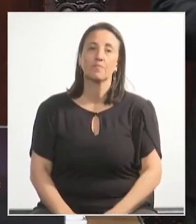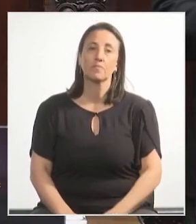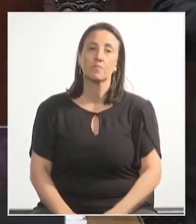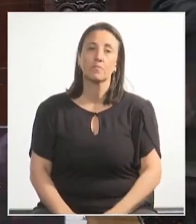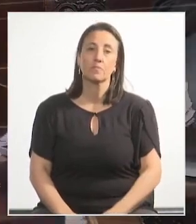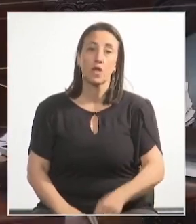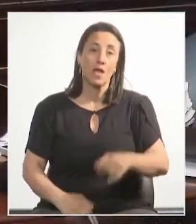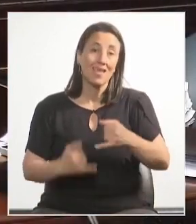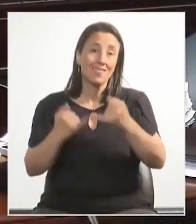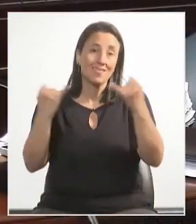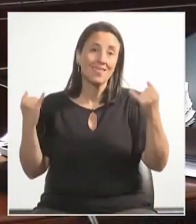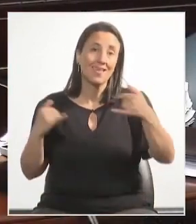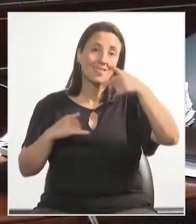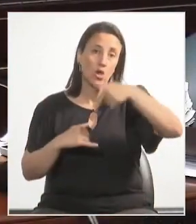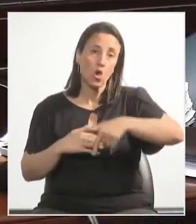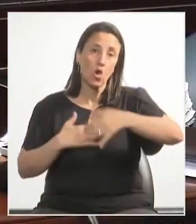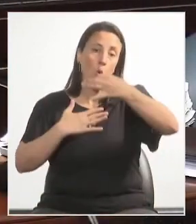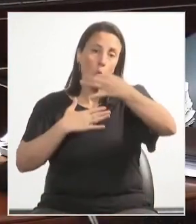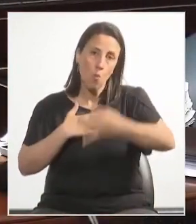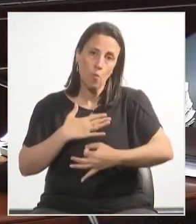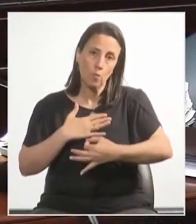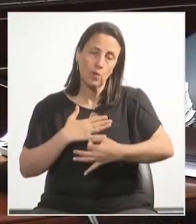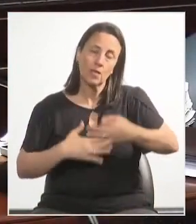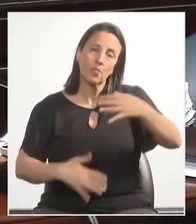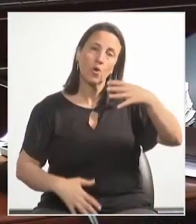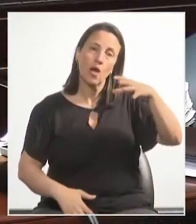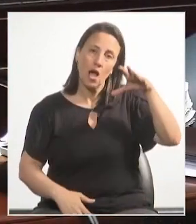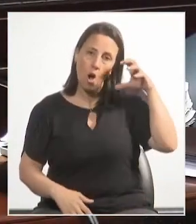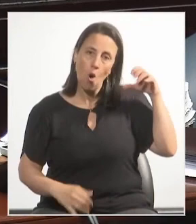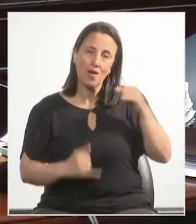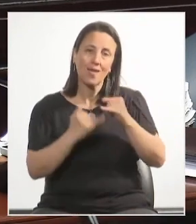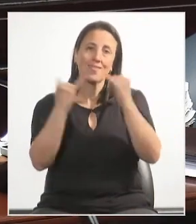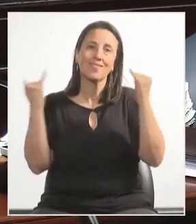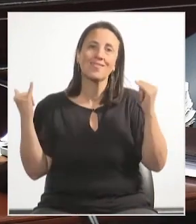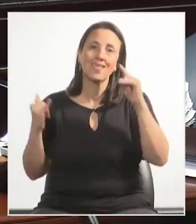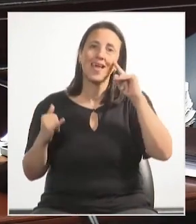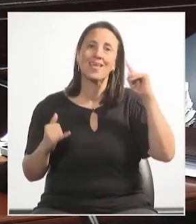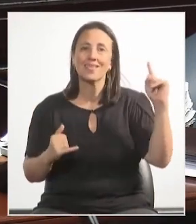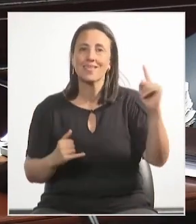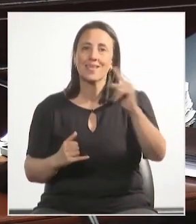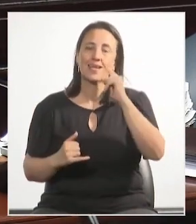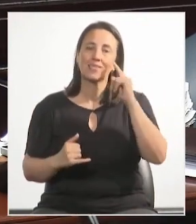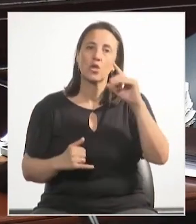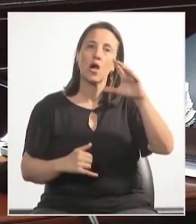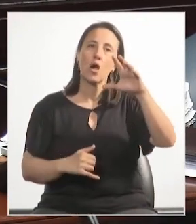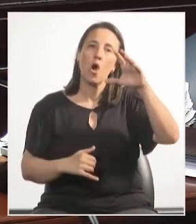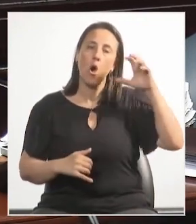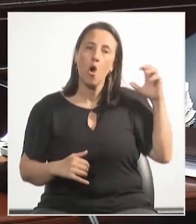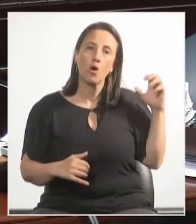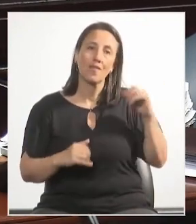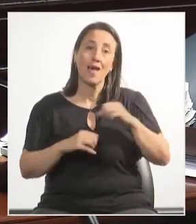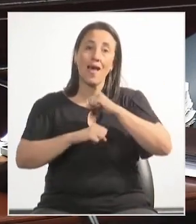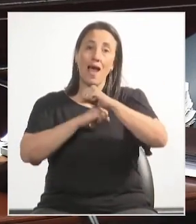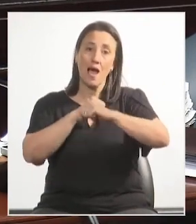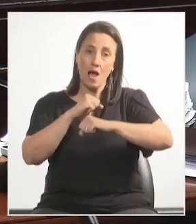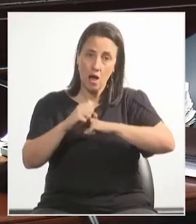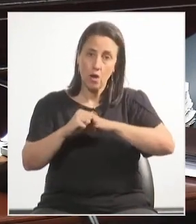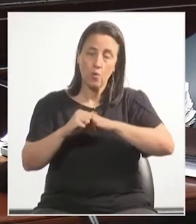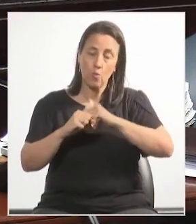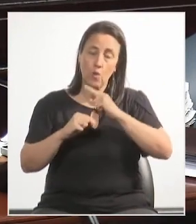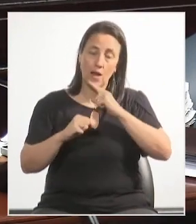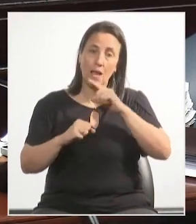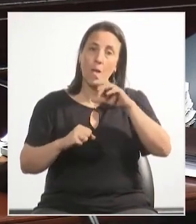Cumplimos en el día de hoy con recordar el Día Internacional de Conmemoración Anual en memoria de las víctimas